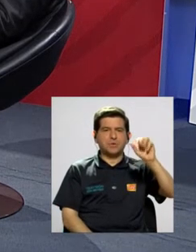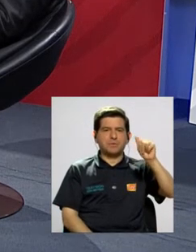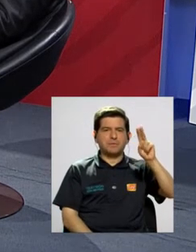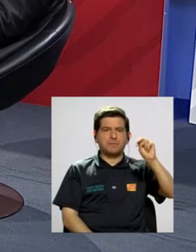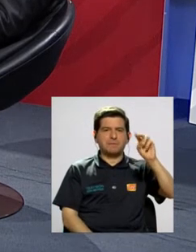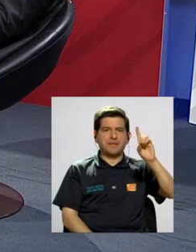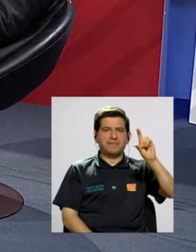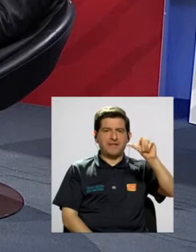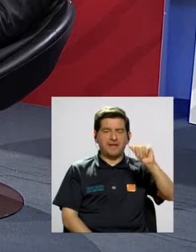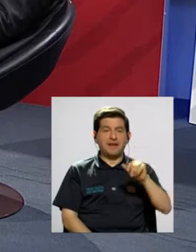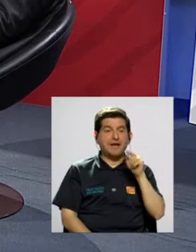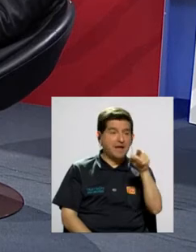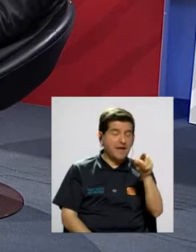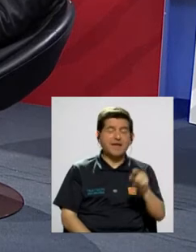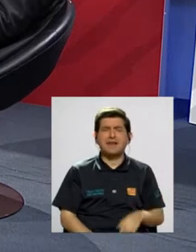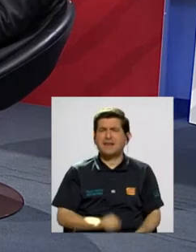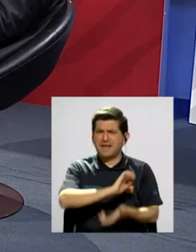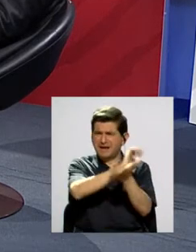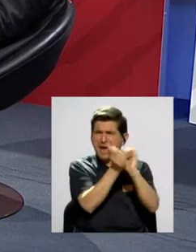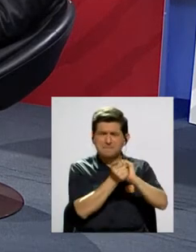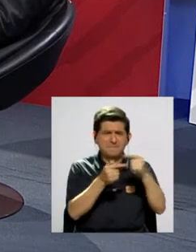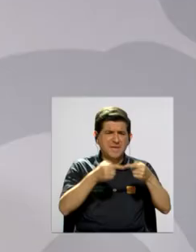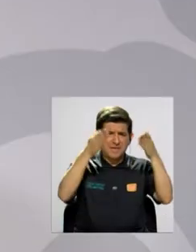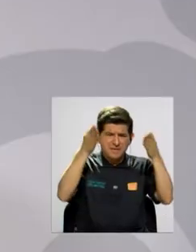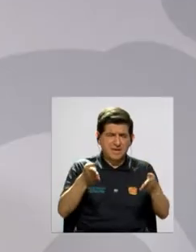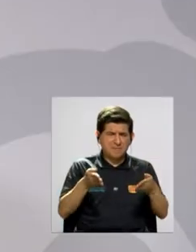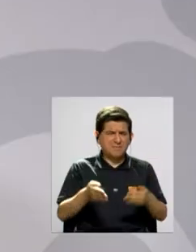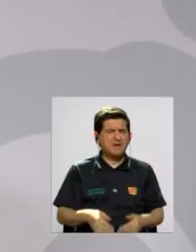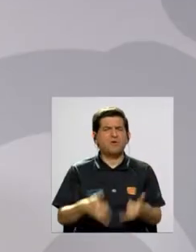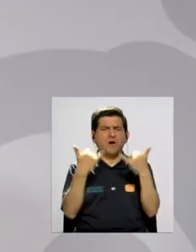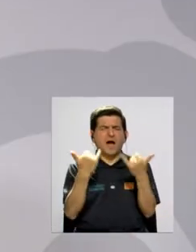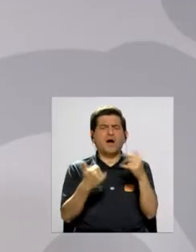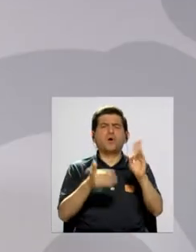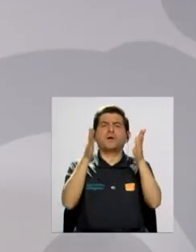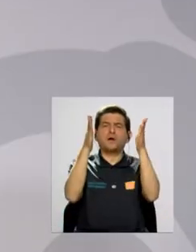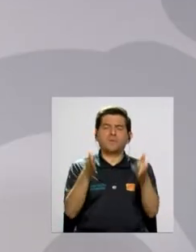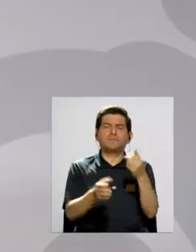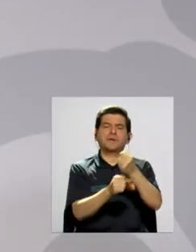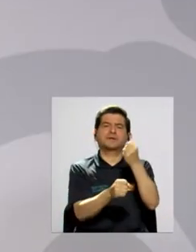enemigo compañero para trabajar de manera conjunta. Así es. Ahora,